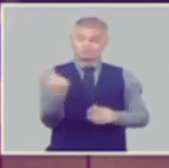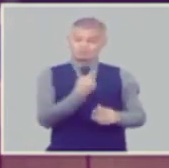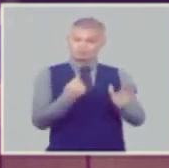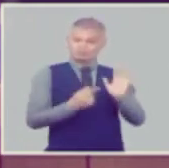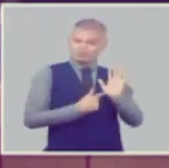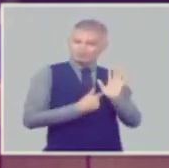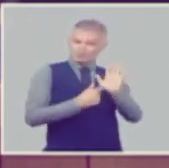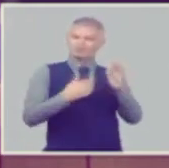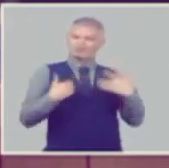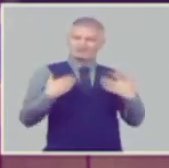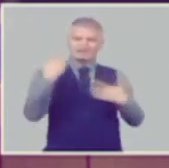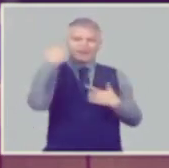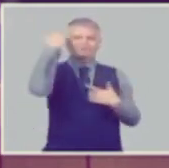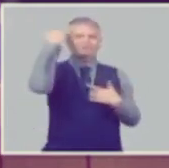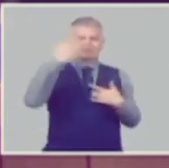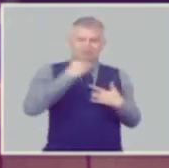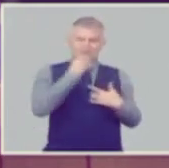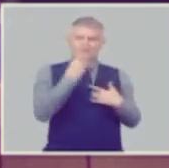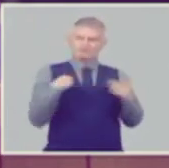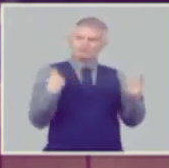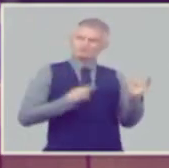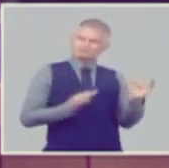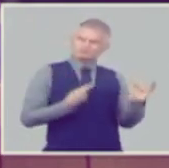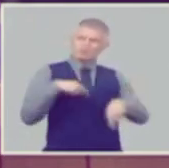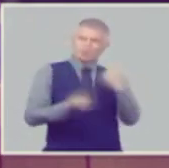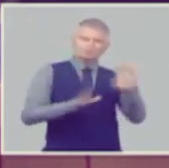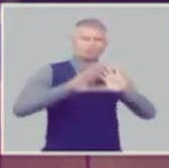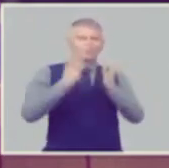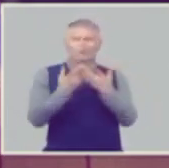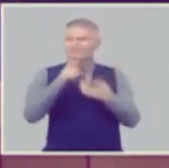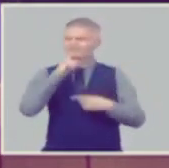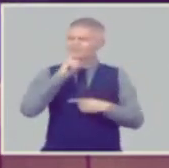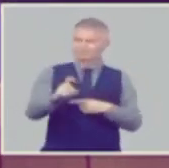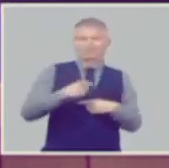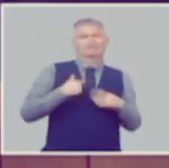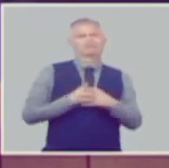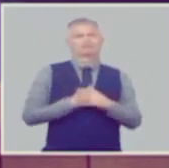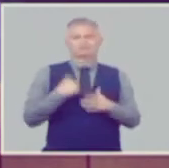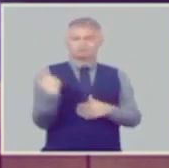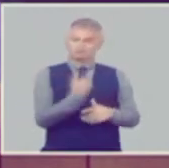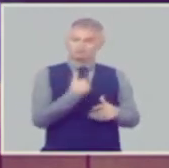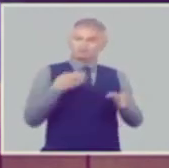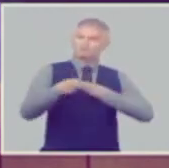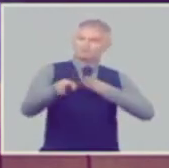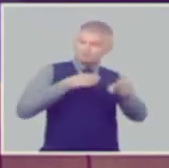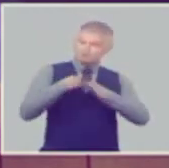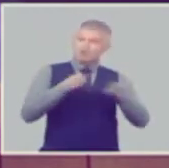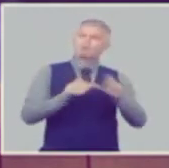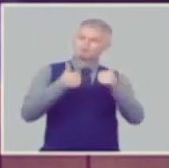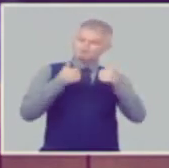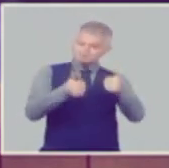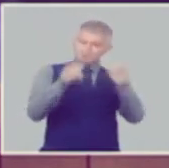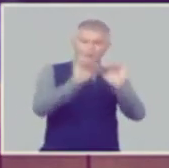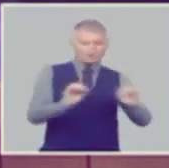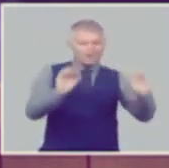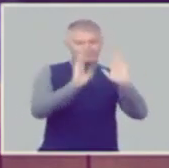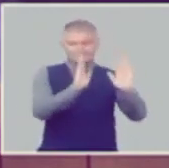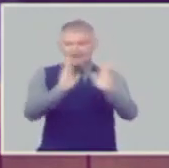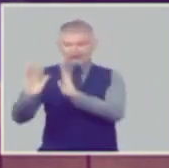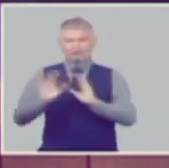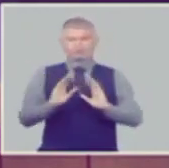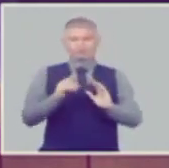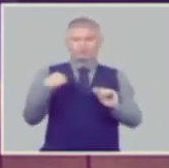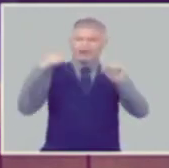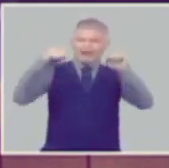mostrado capacidad para enfrentar todos los retos y desafíos. Funcionamos organizadamente y aquí estamos. Una vez